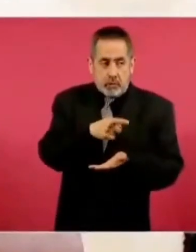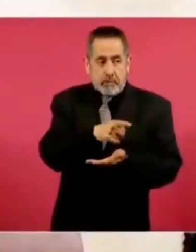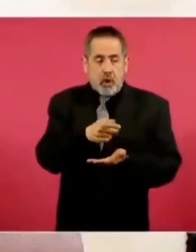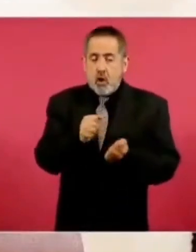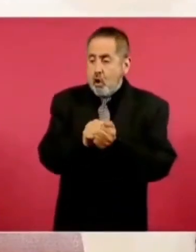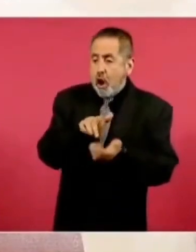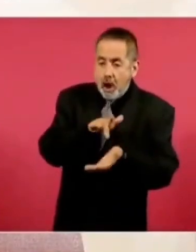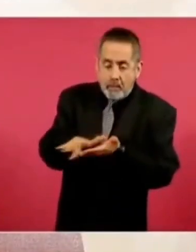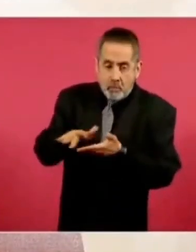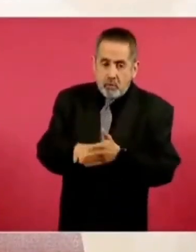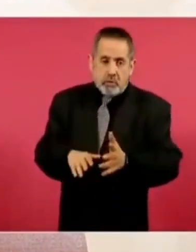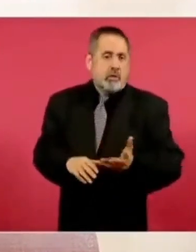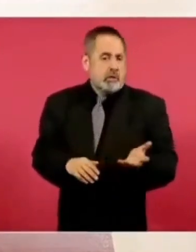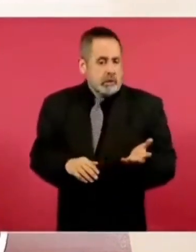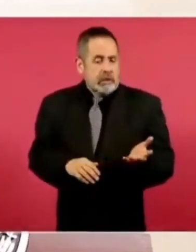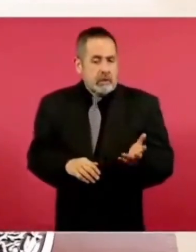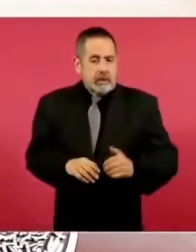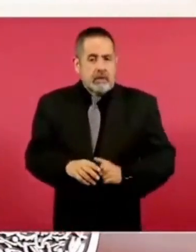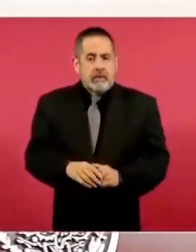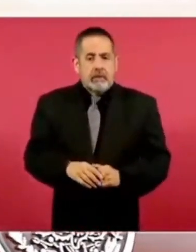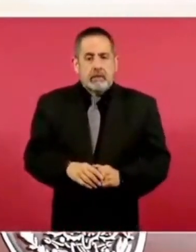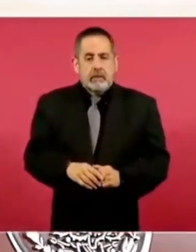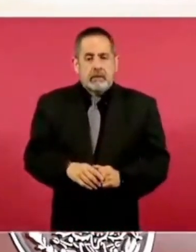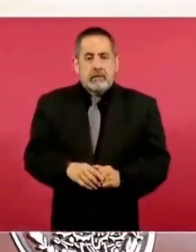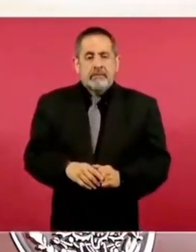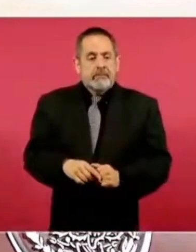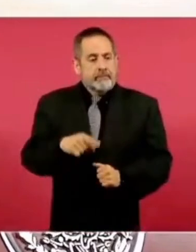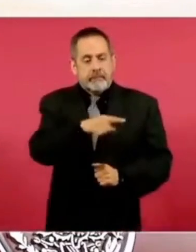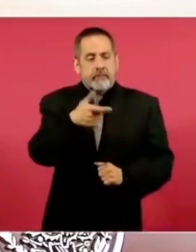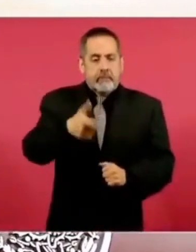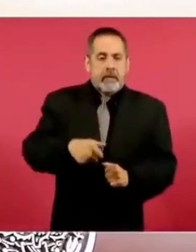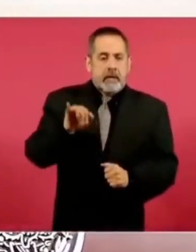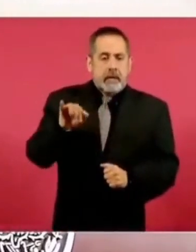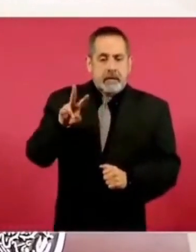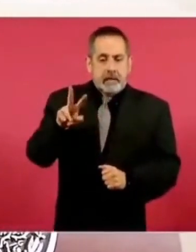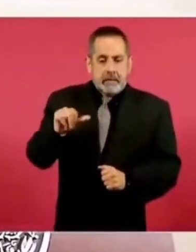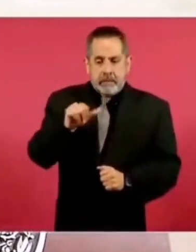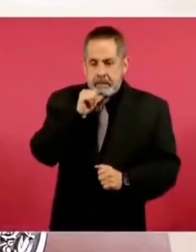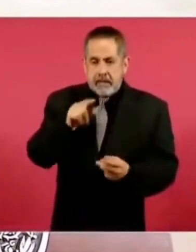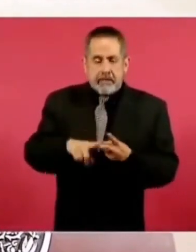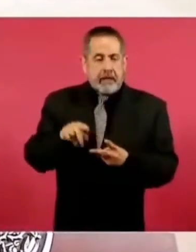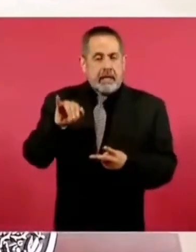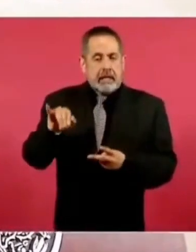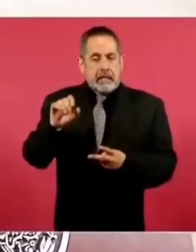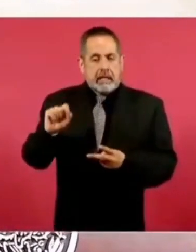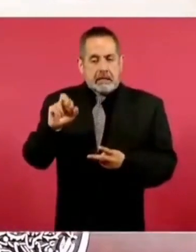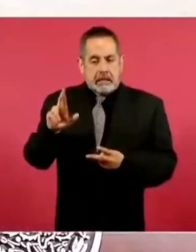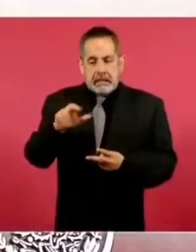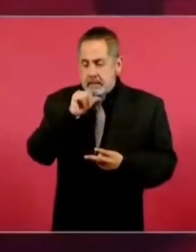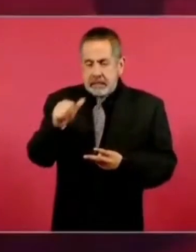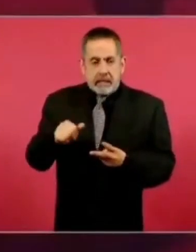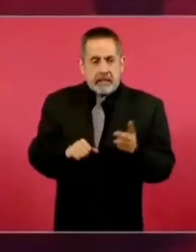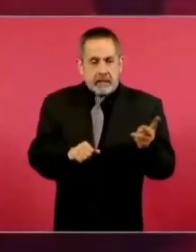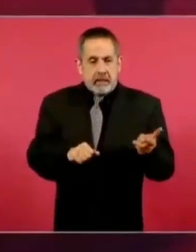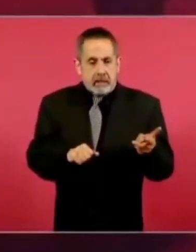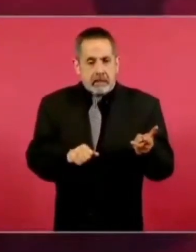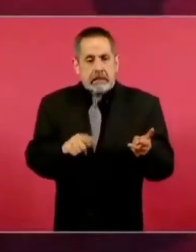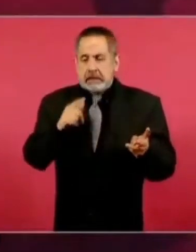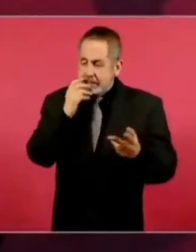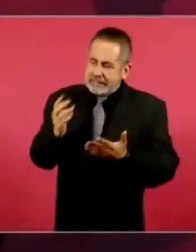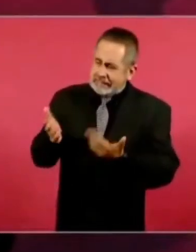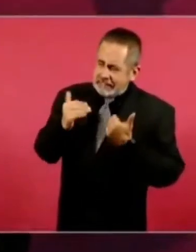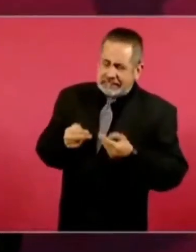no van a pagar IVA, no van a pagar impuestos sobre la renta, porque lo que